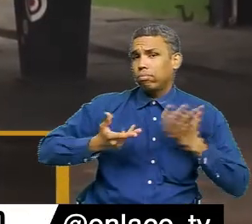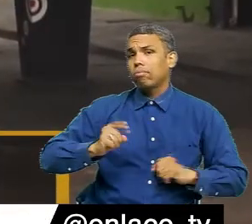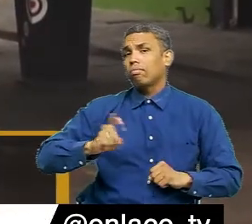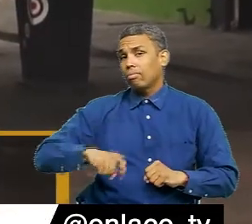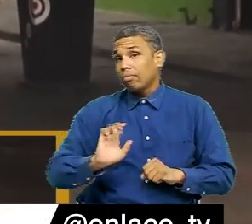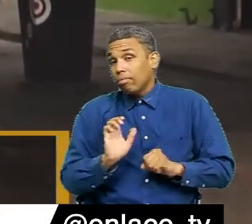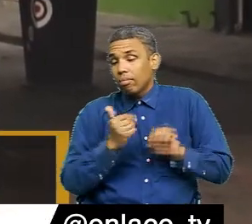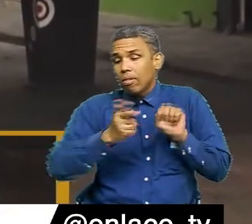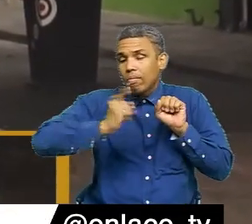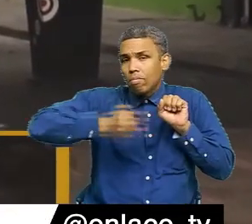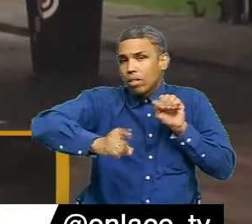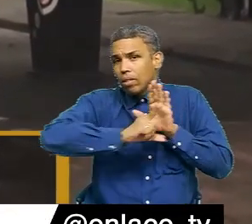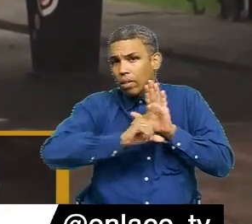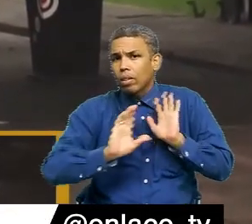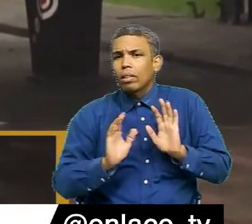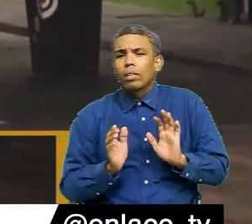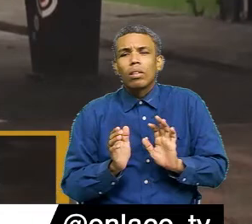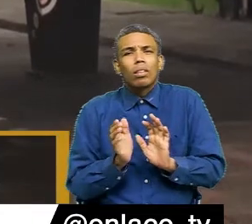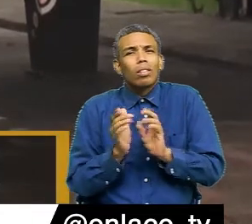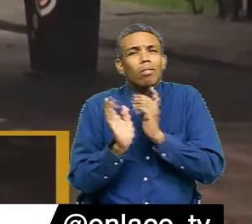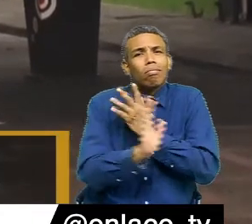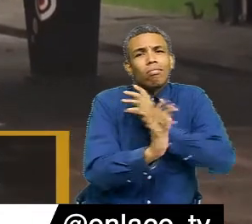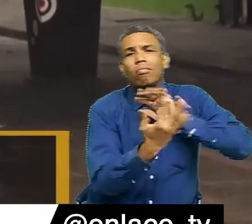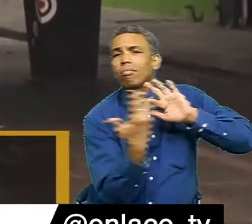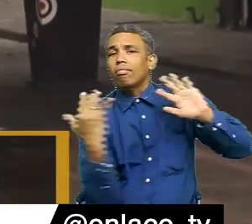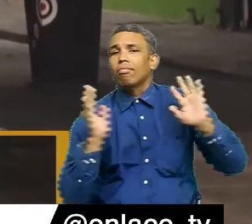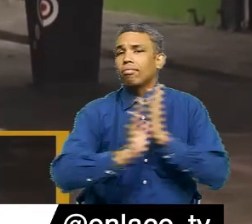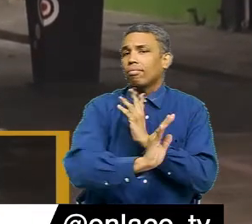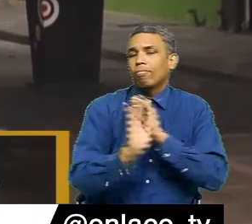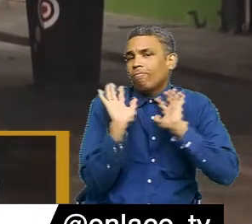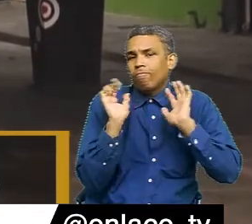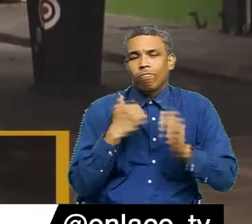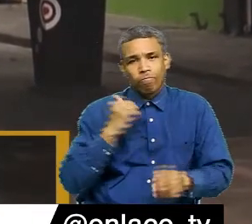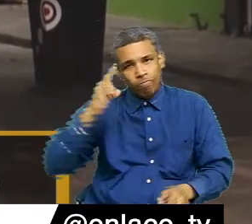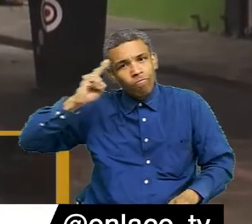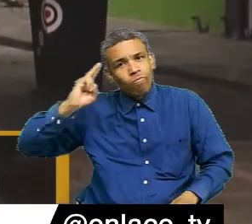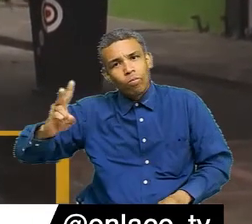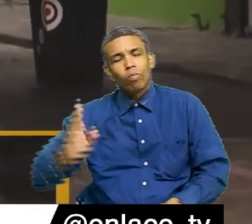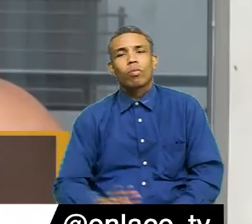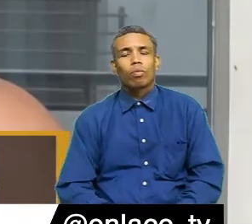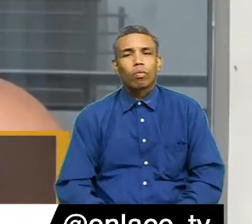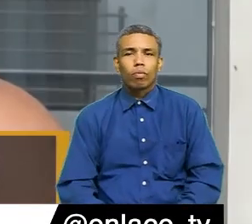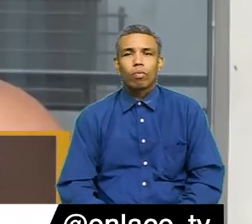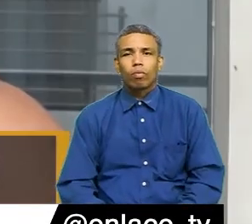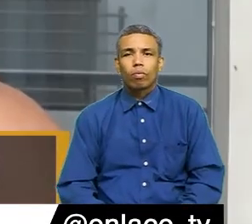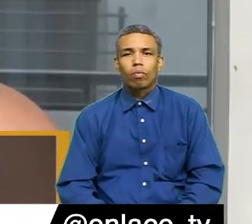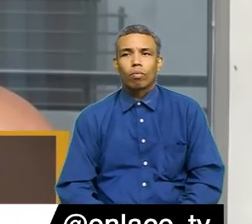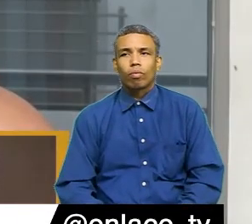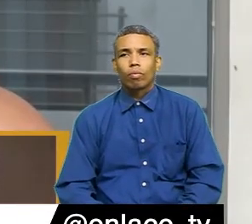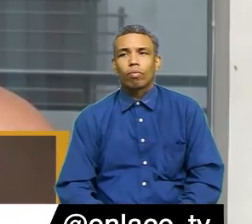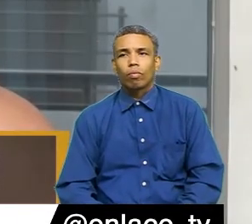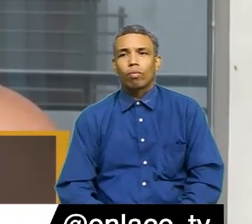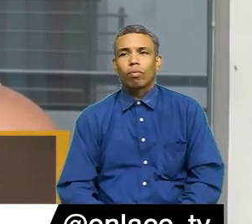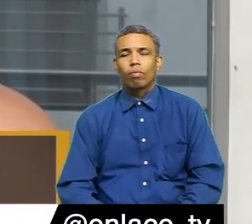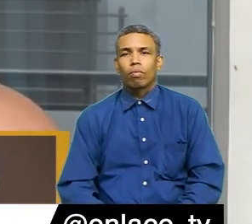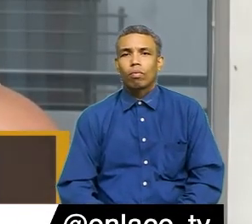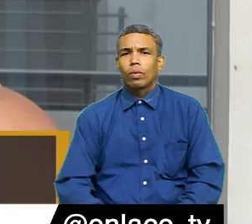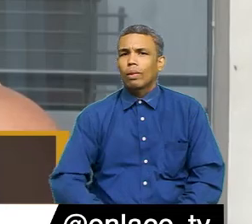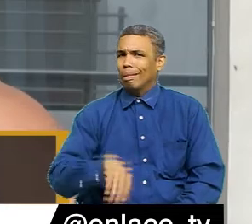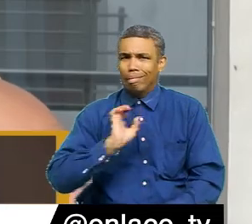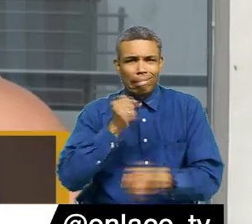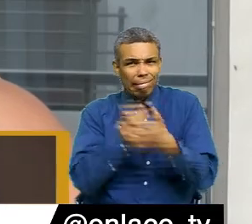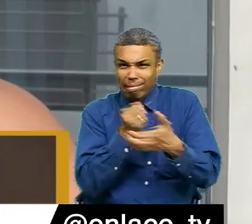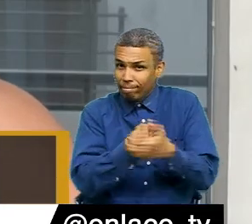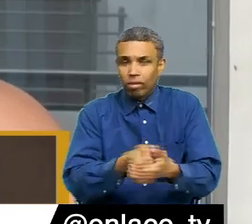en el beneficio de la comunidad que circunda los establecimientos nocturnos abiertos al público. Ha sido insistente y por lo